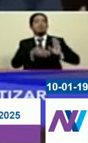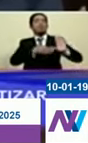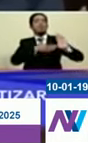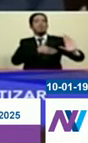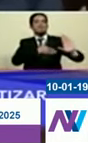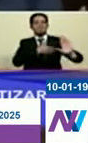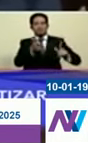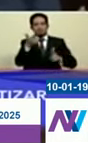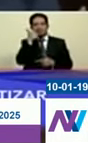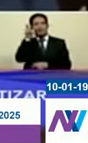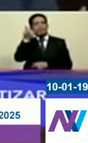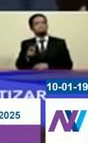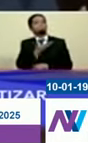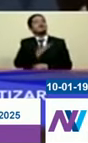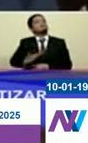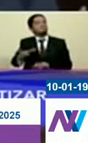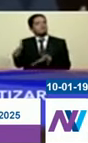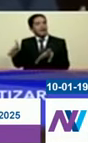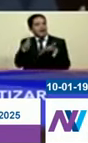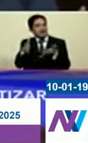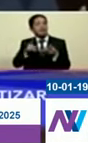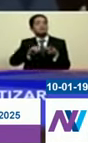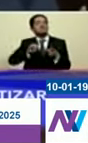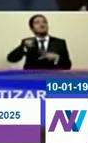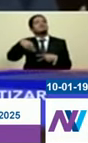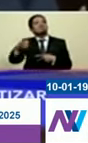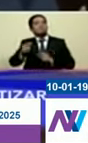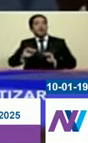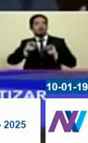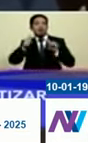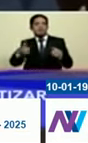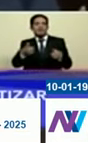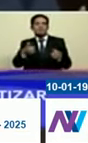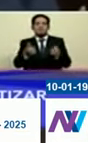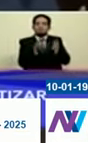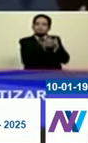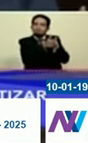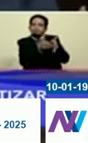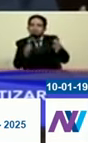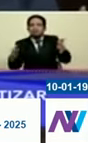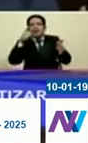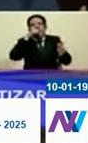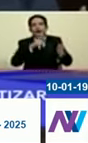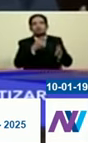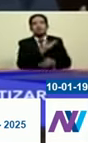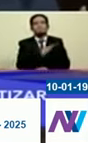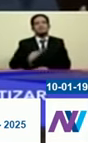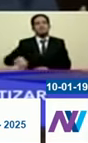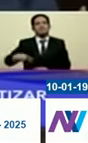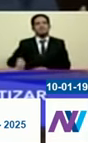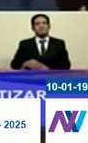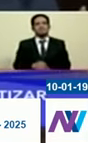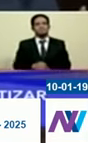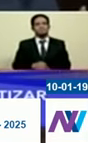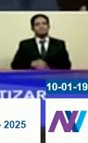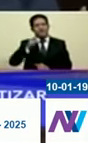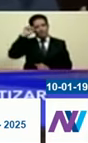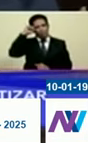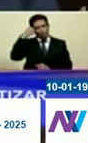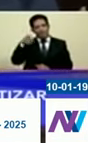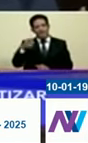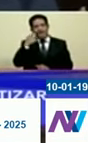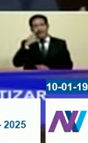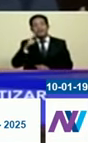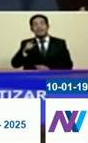presidente electo y posterior inicio del periodo presidencial. Cabe recordar que el Tribunal Supremo de Justicia, en